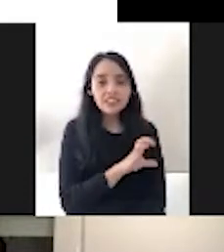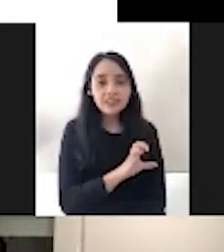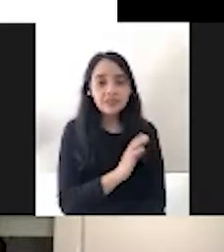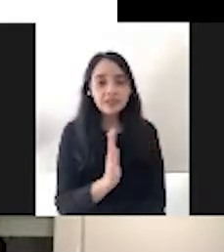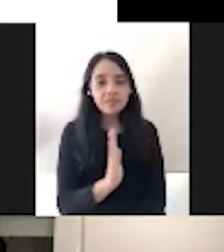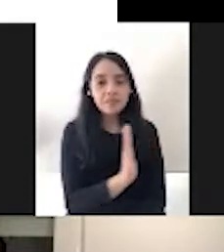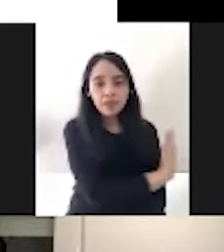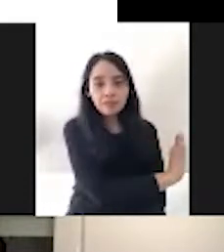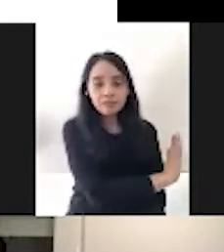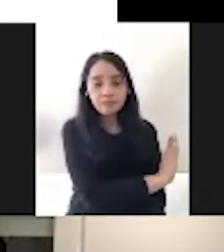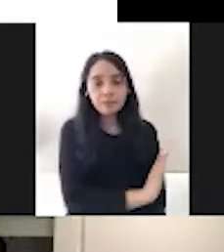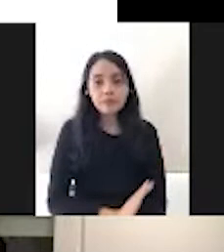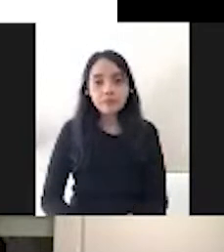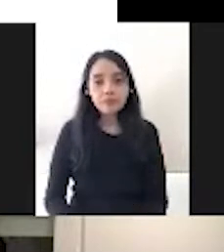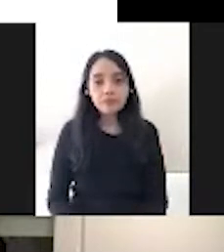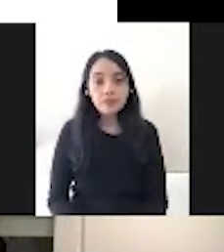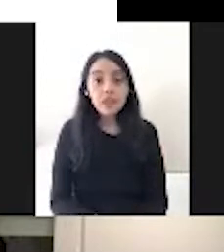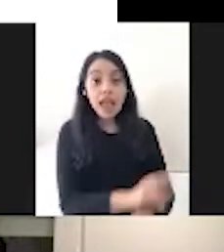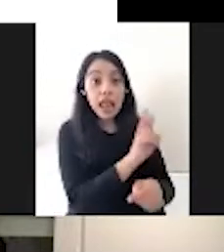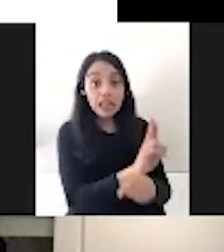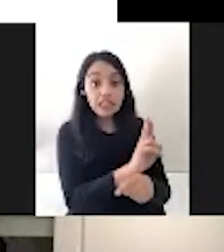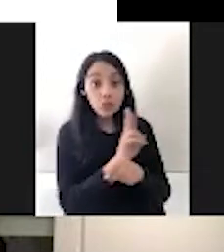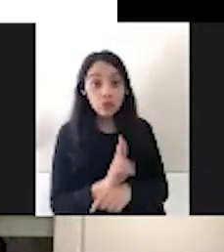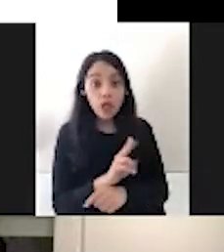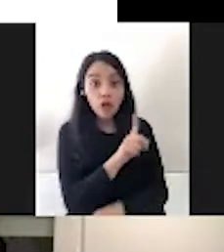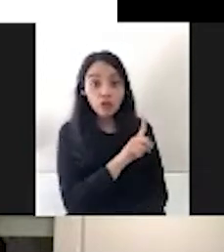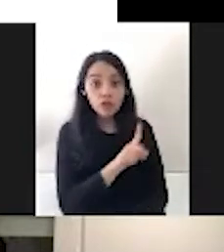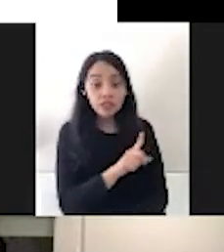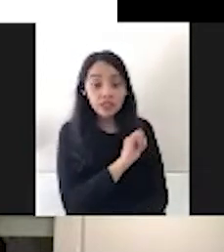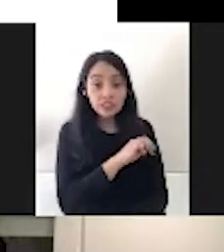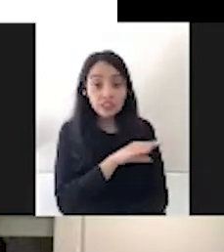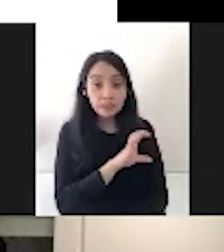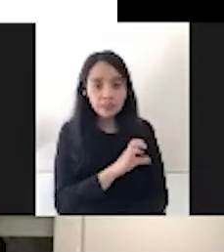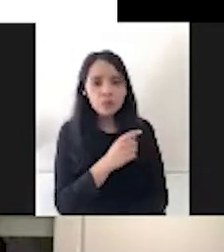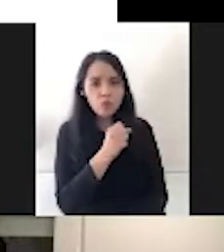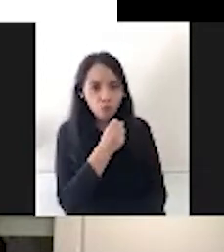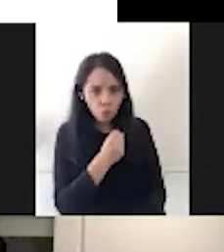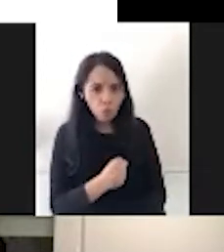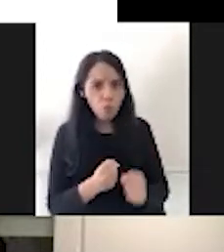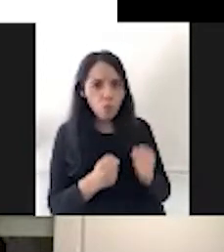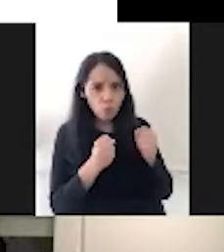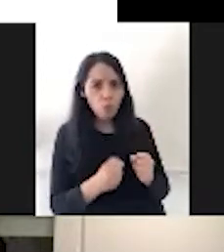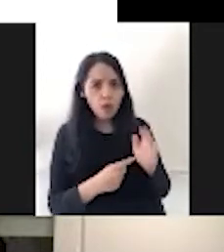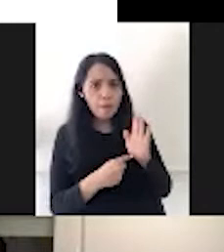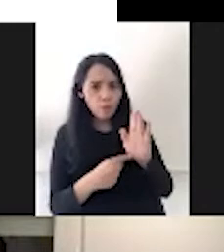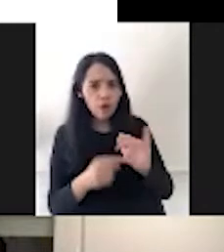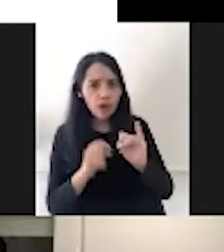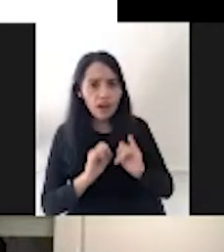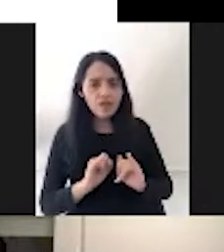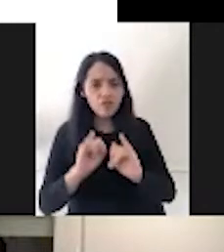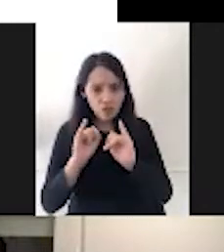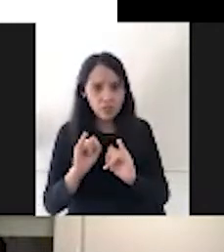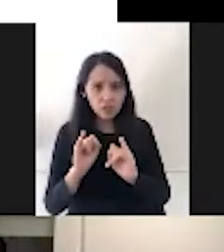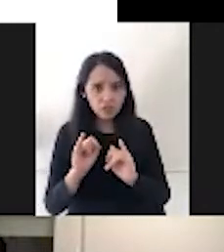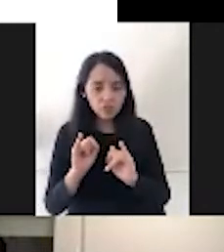resultados nos pueden dar directrices de cómo estamos aprendiendo los estudiantes, pero el hecho de